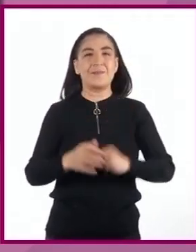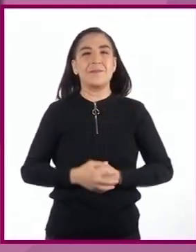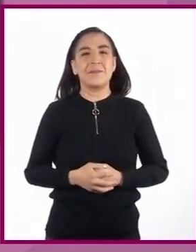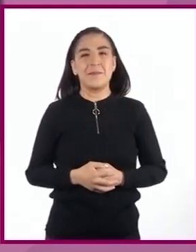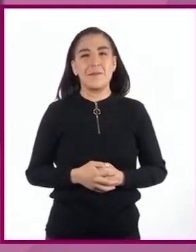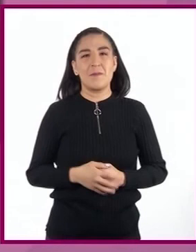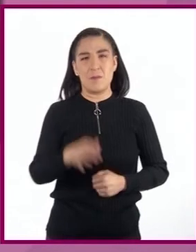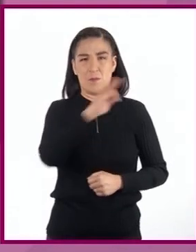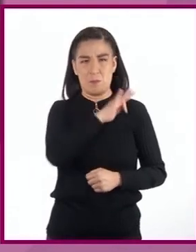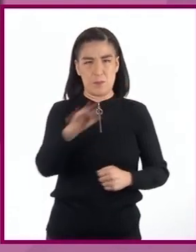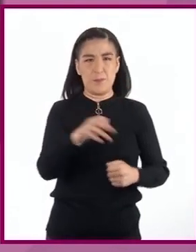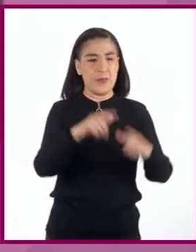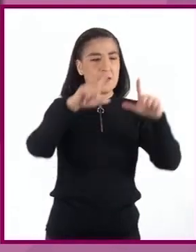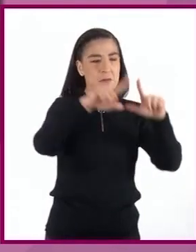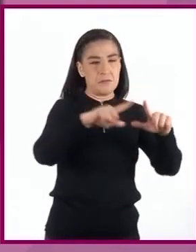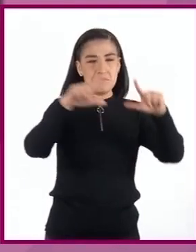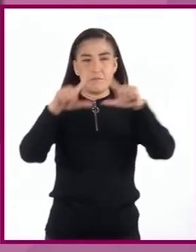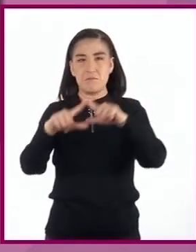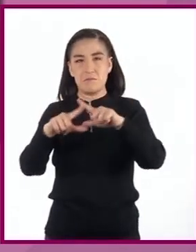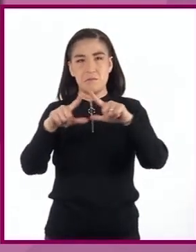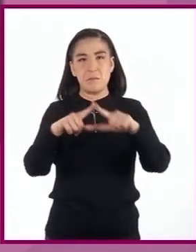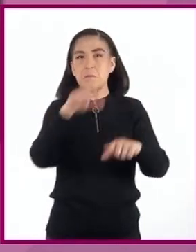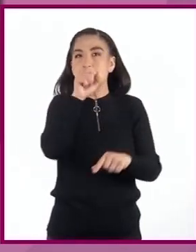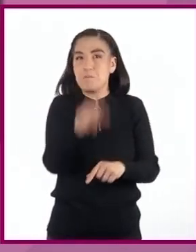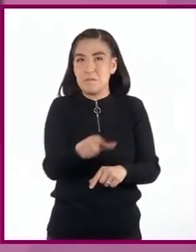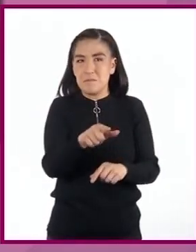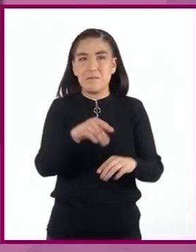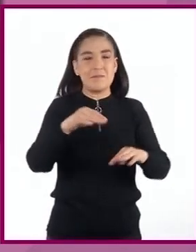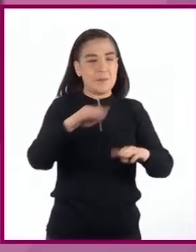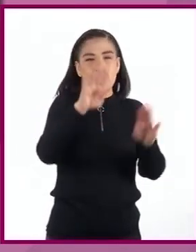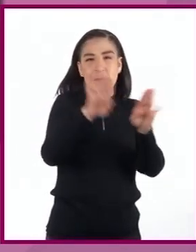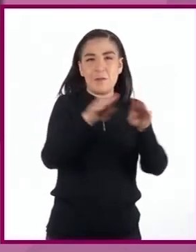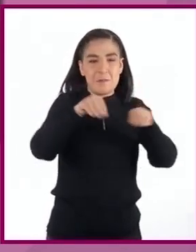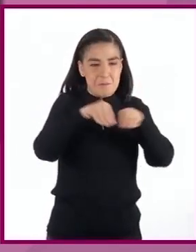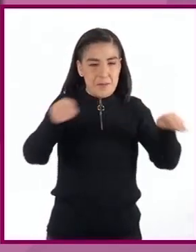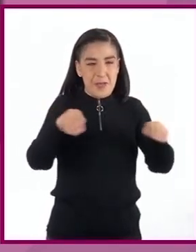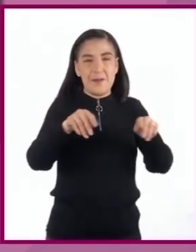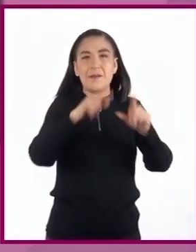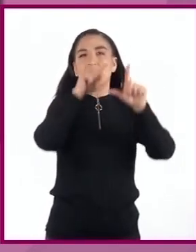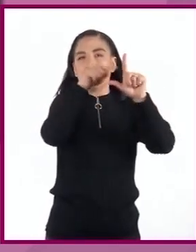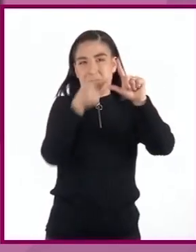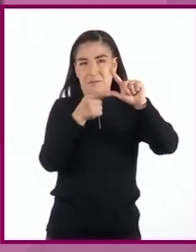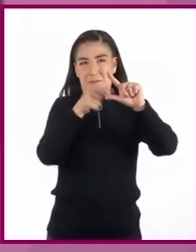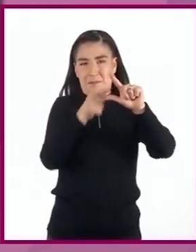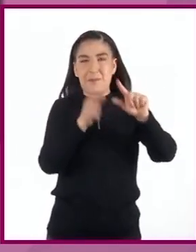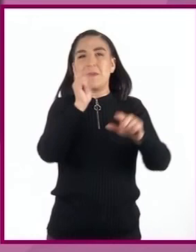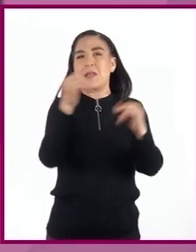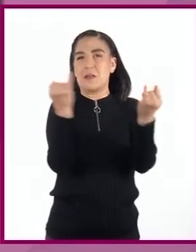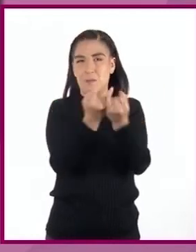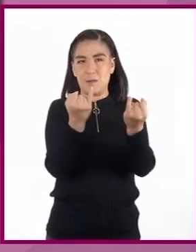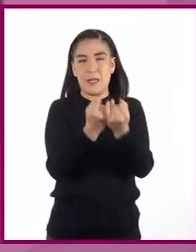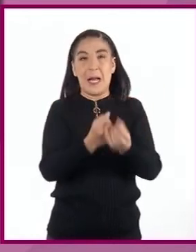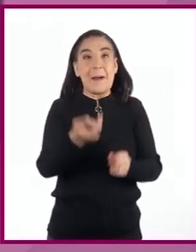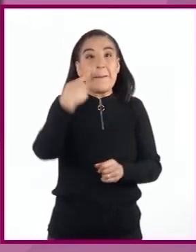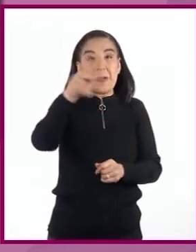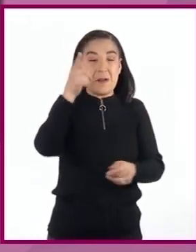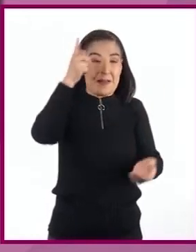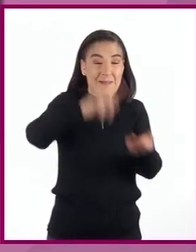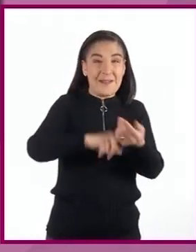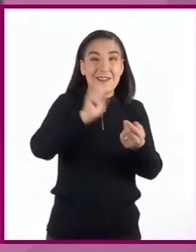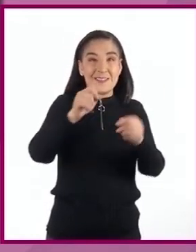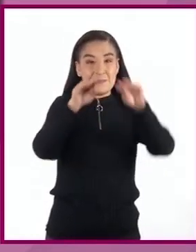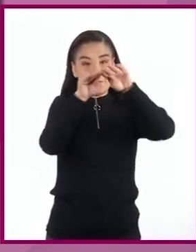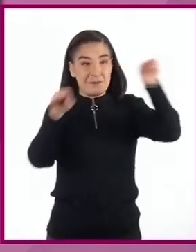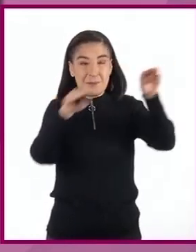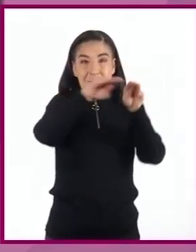pueden tener dos triángulos con la misma medida en sus ángulos correspondientes, pero las longitudes de sus